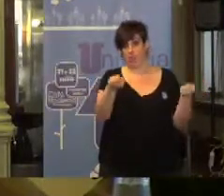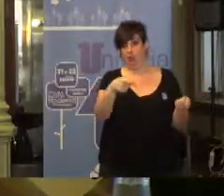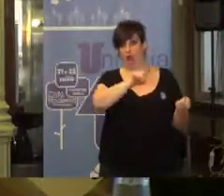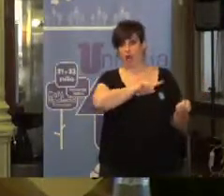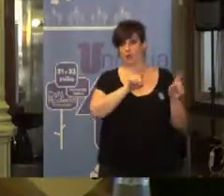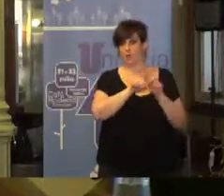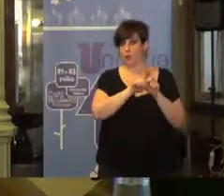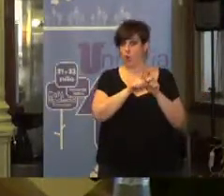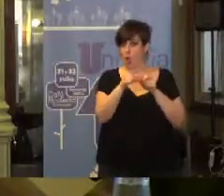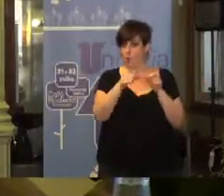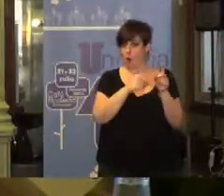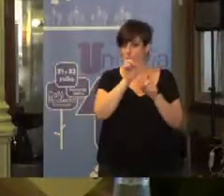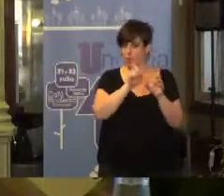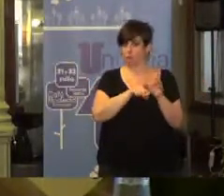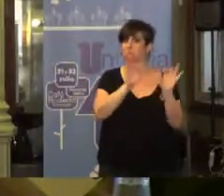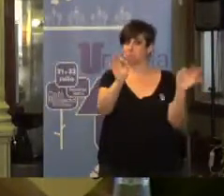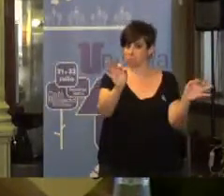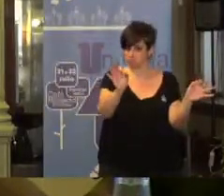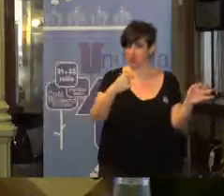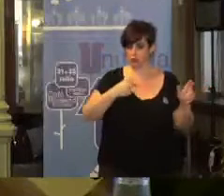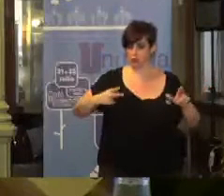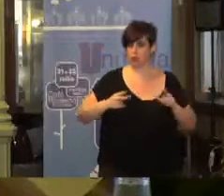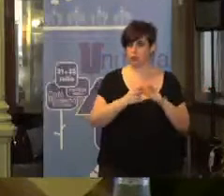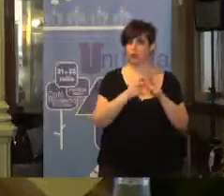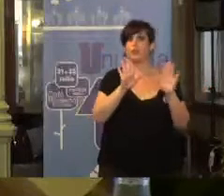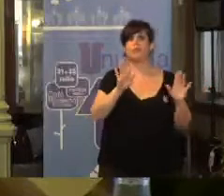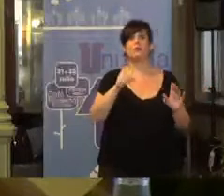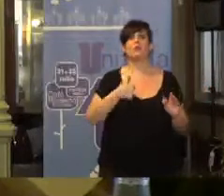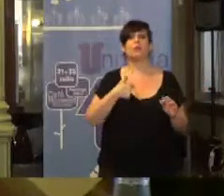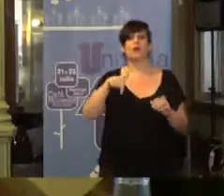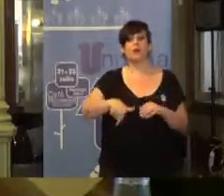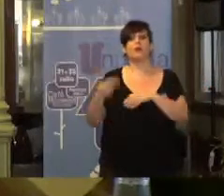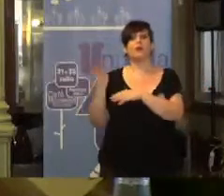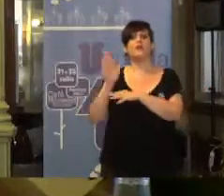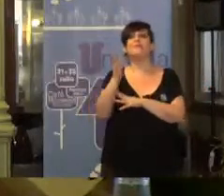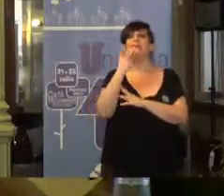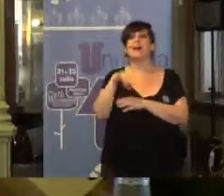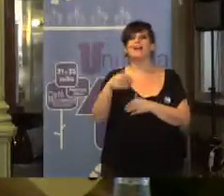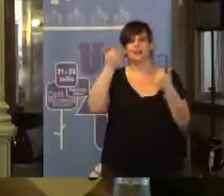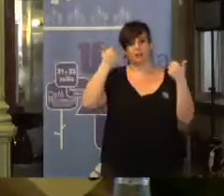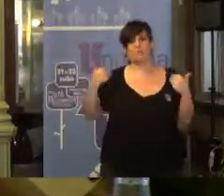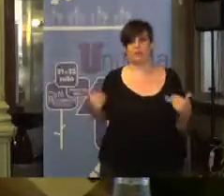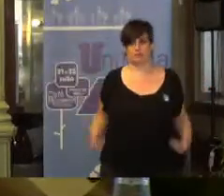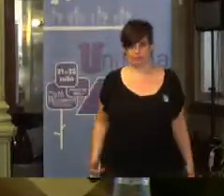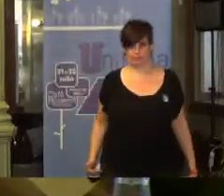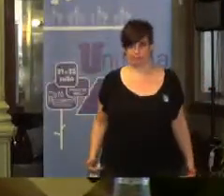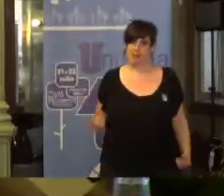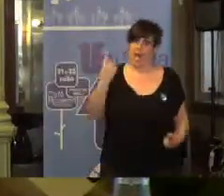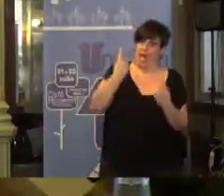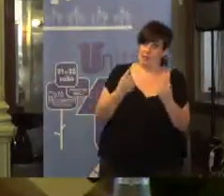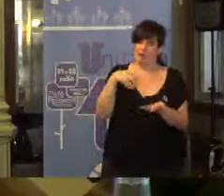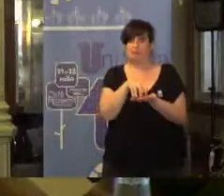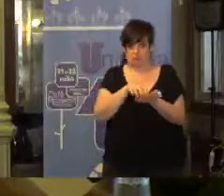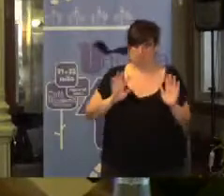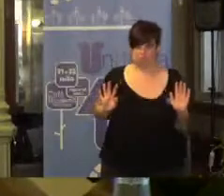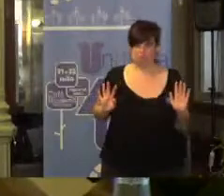cousa que son. Pero vamos, eu aquí só me represento a min mesma e, como digo eu moitas veces, non sempre.